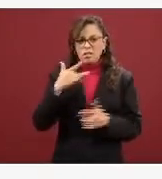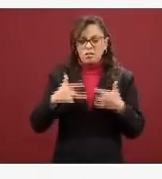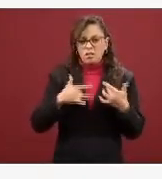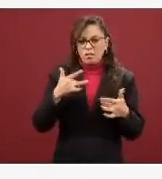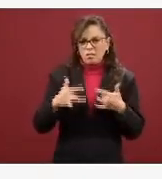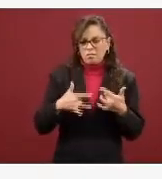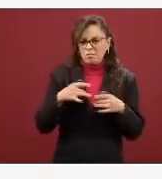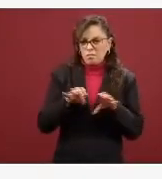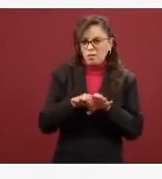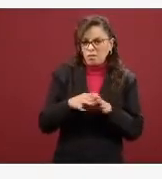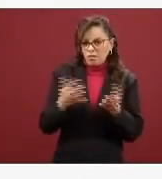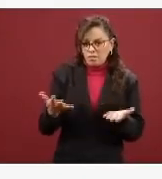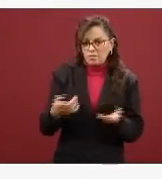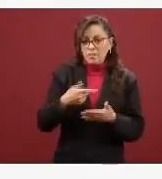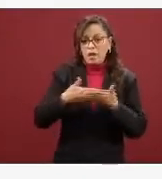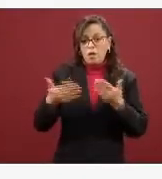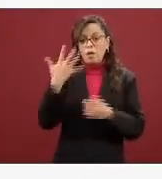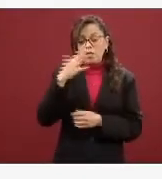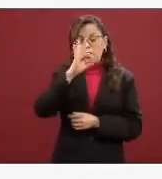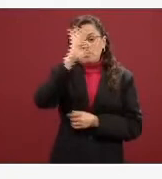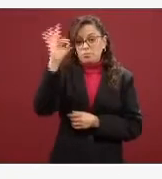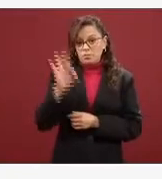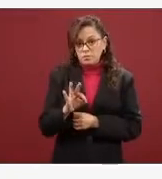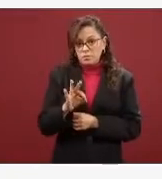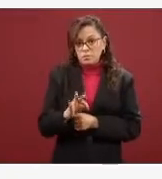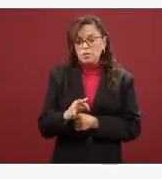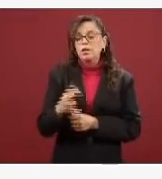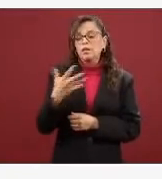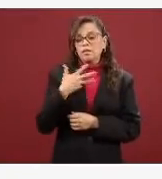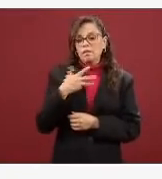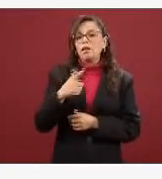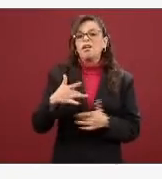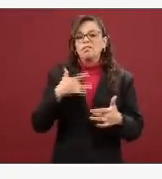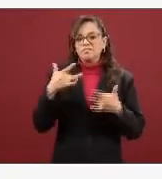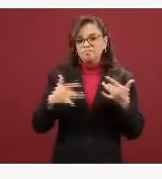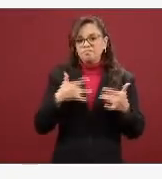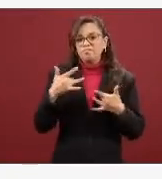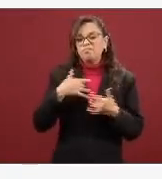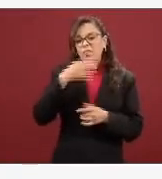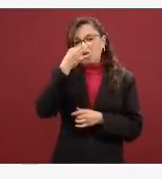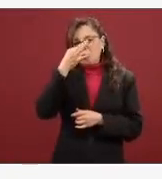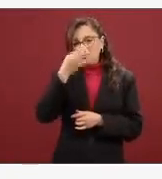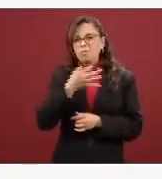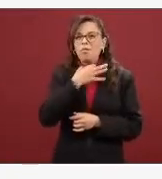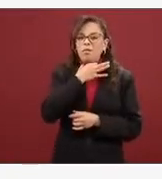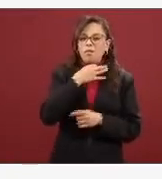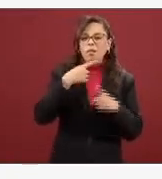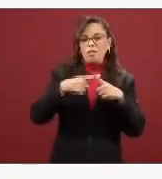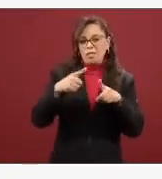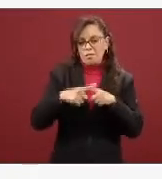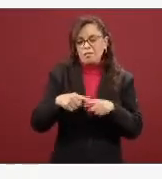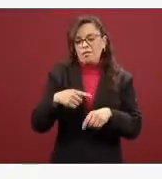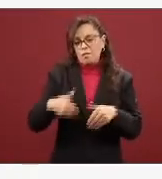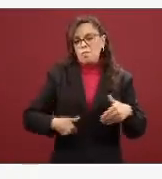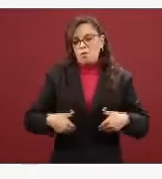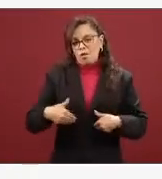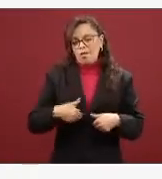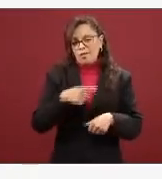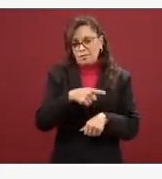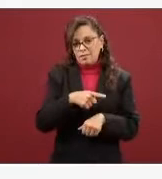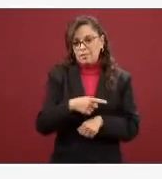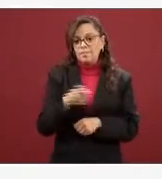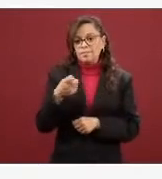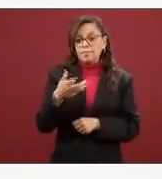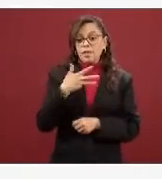decir, del total de contactos, el 10% presentó síntomas. Estos representan 47 contactos que presentaron síntomas.